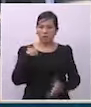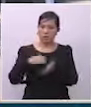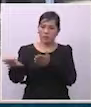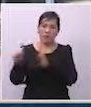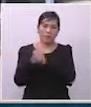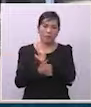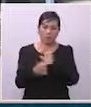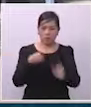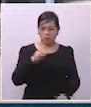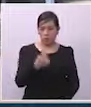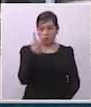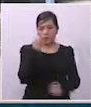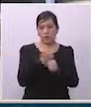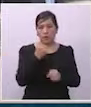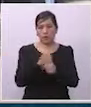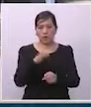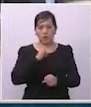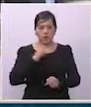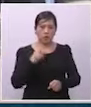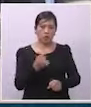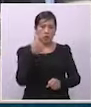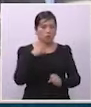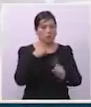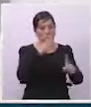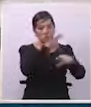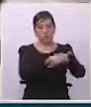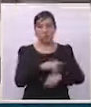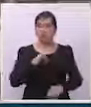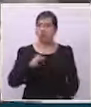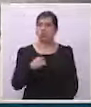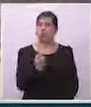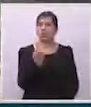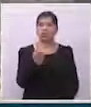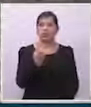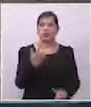abogado, yo soy la que he conseguido la orden de aprehensión. La